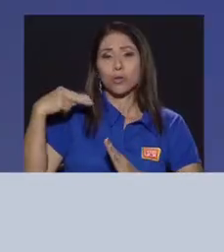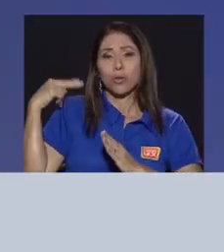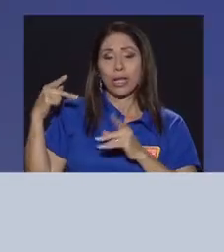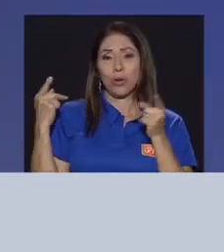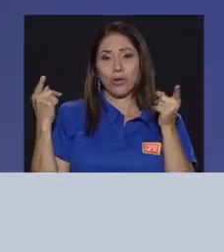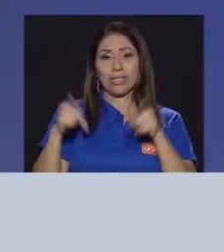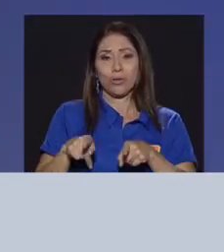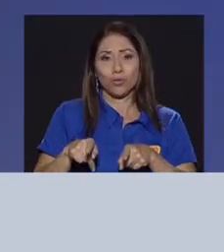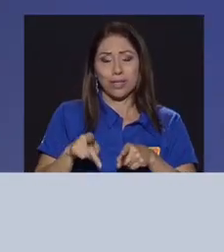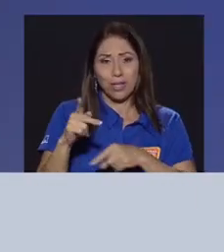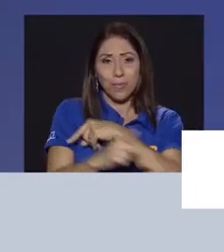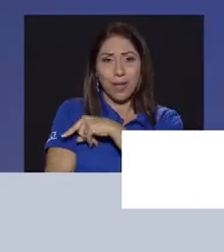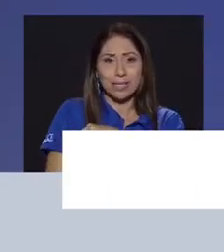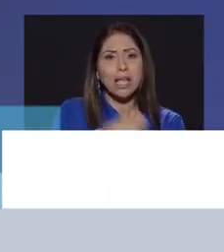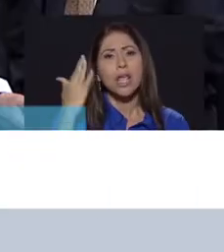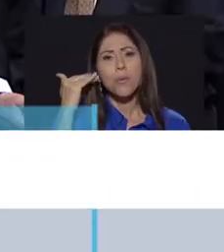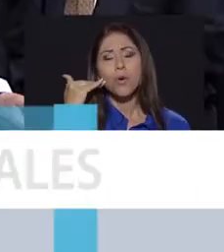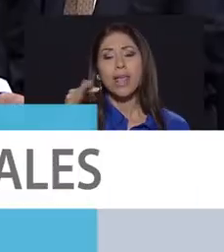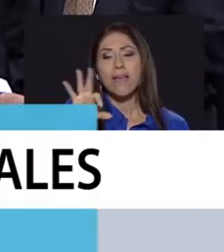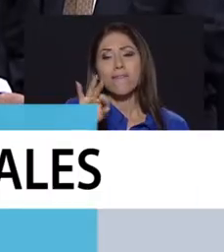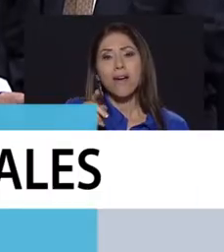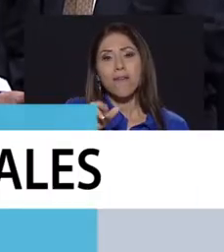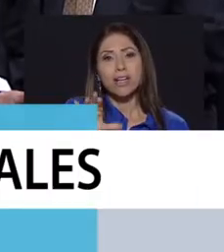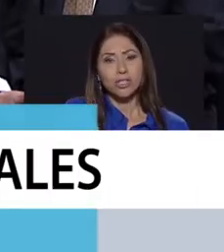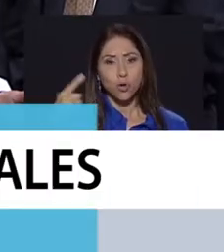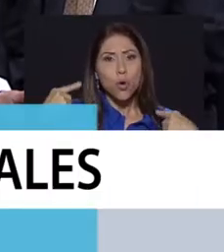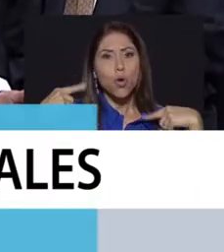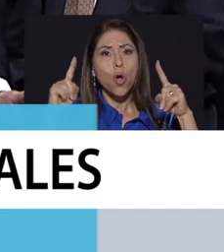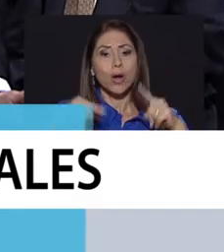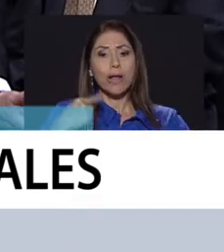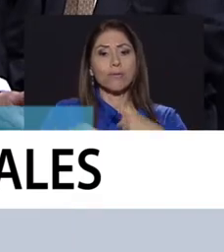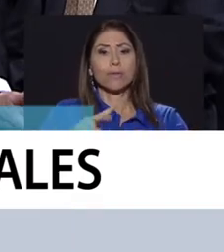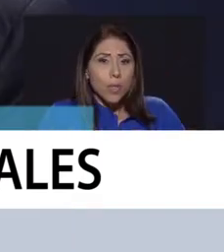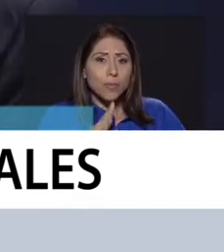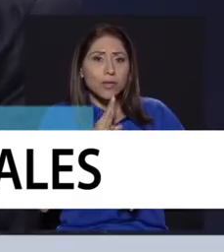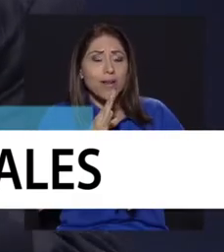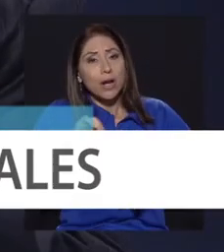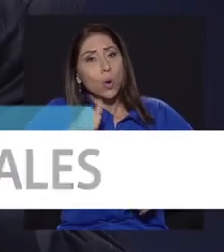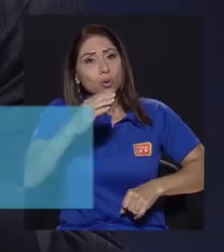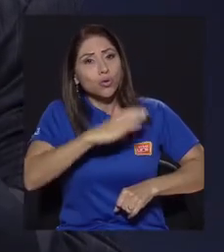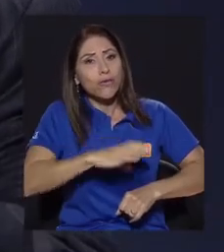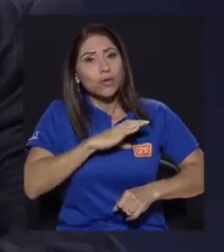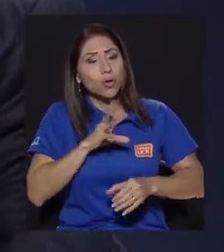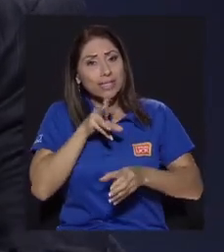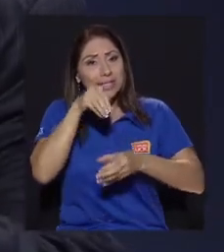director Marlon Mora. Estrena este miércoles 7 de marzo a las 7:30 de la noche y